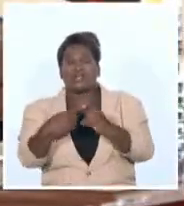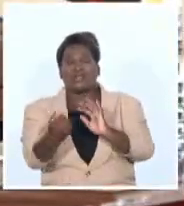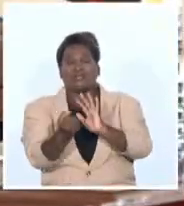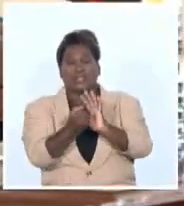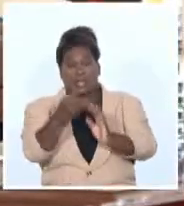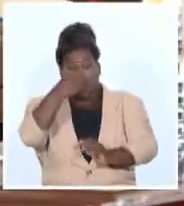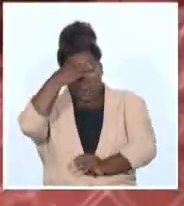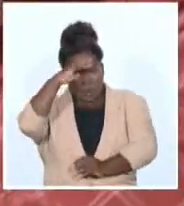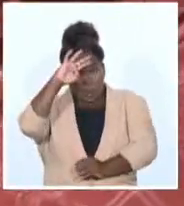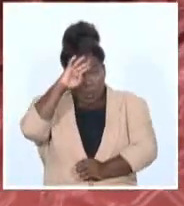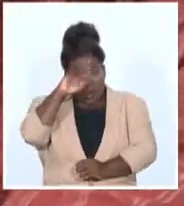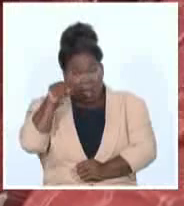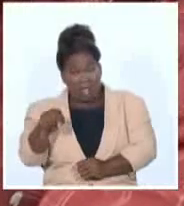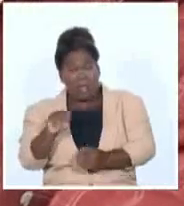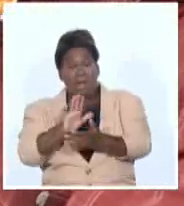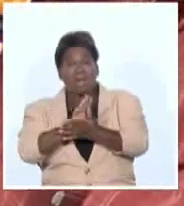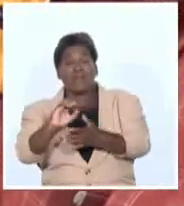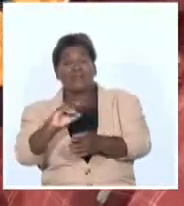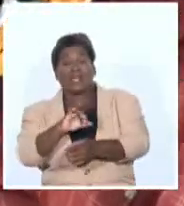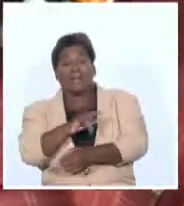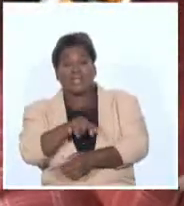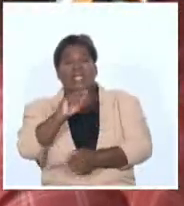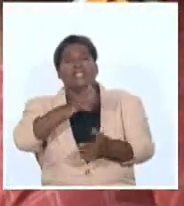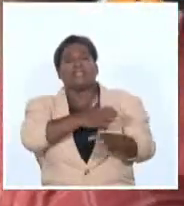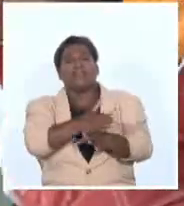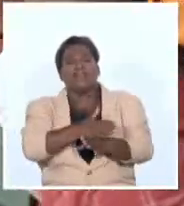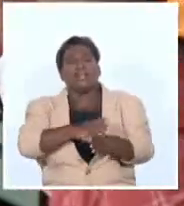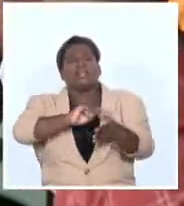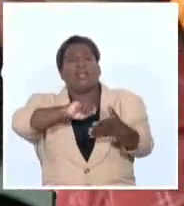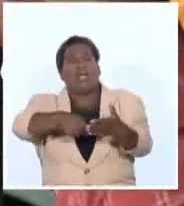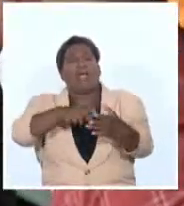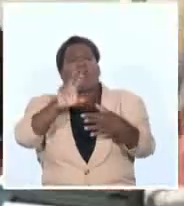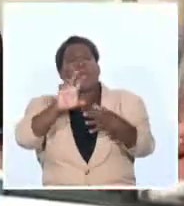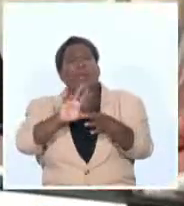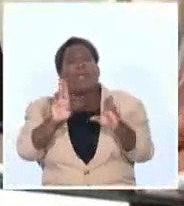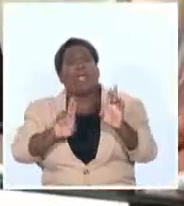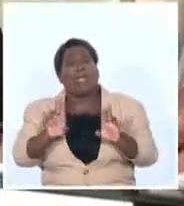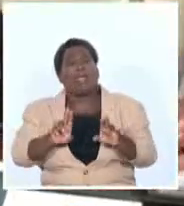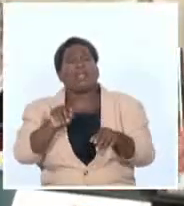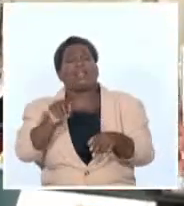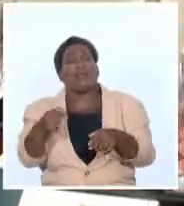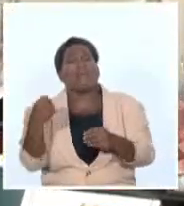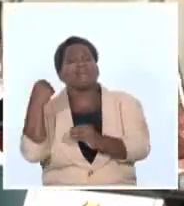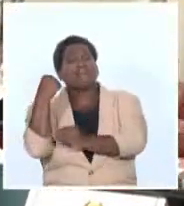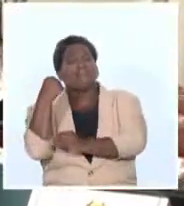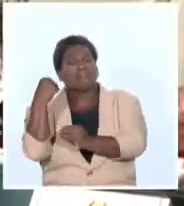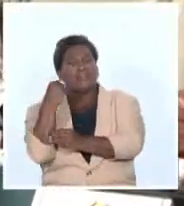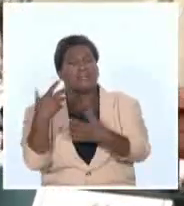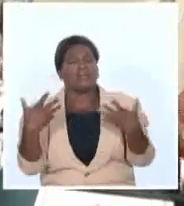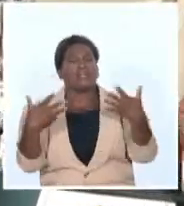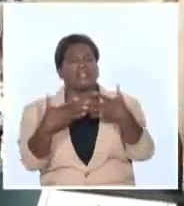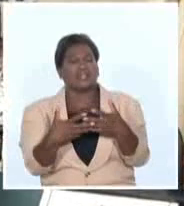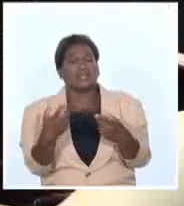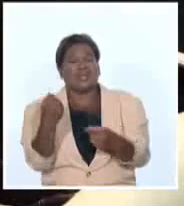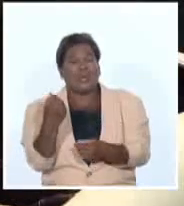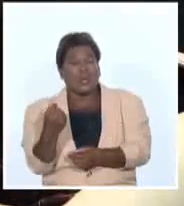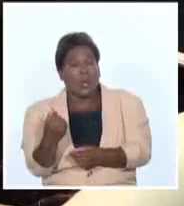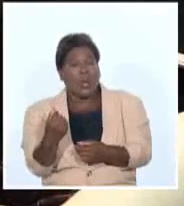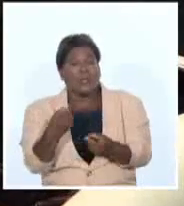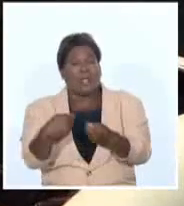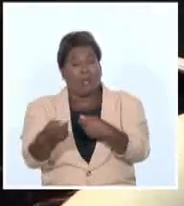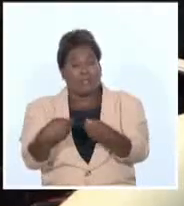Mozambique poseen varios acuerdos bilaterales firmados que fortalecen las relaciones económico-comerciales y de cooperación entre ambos